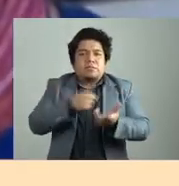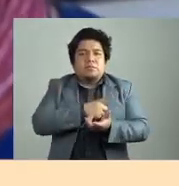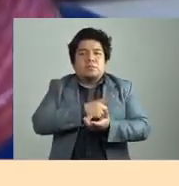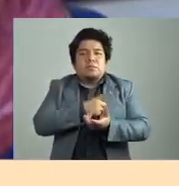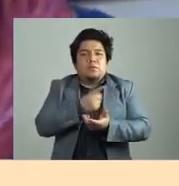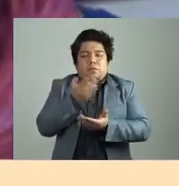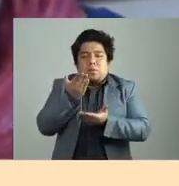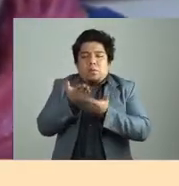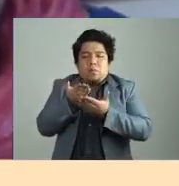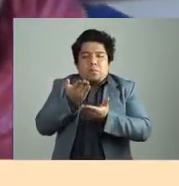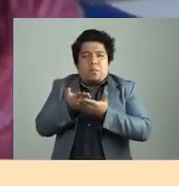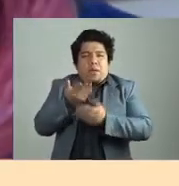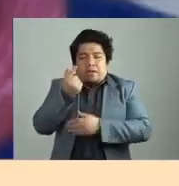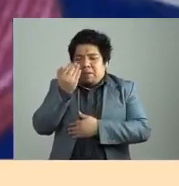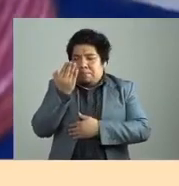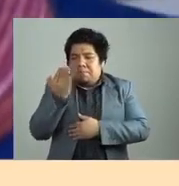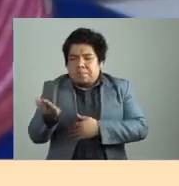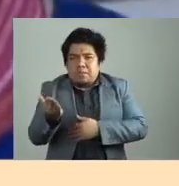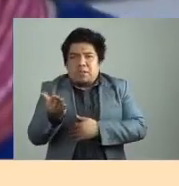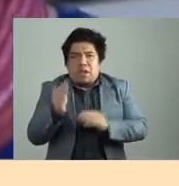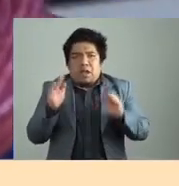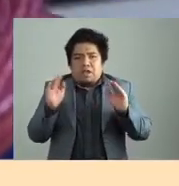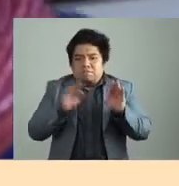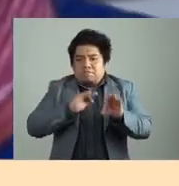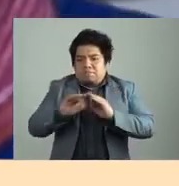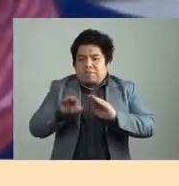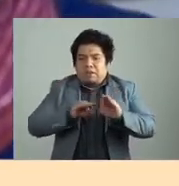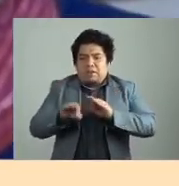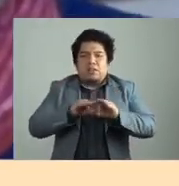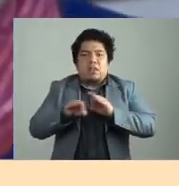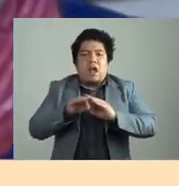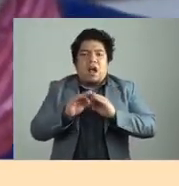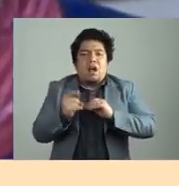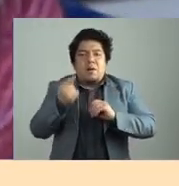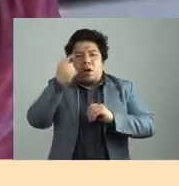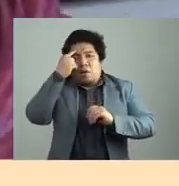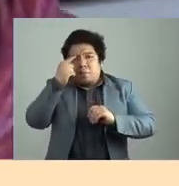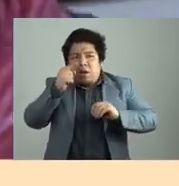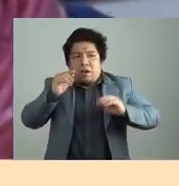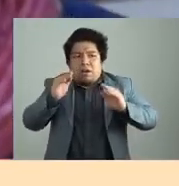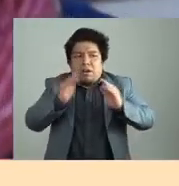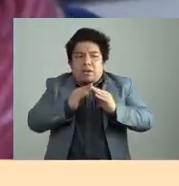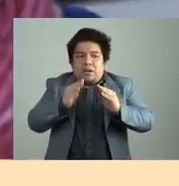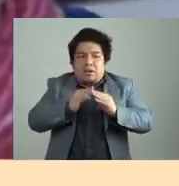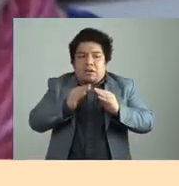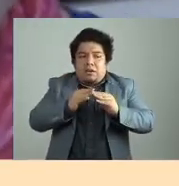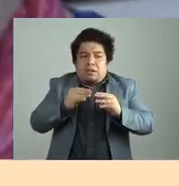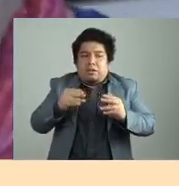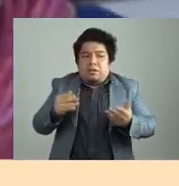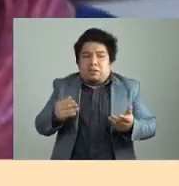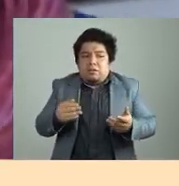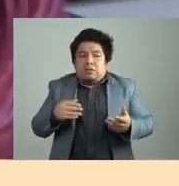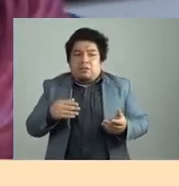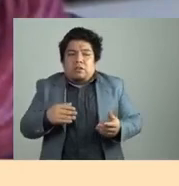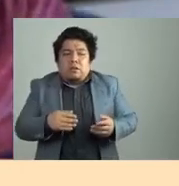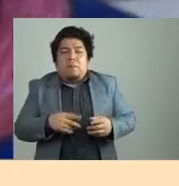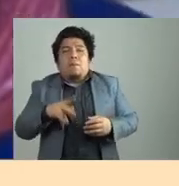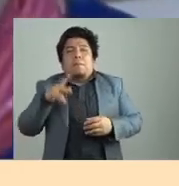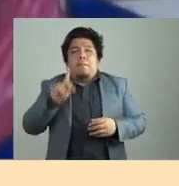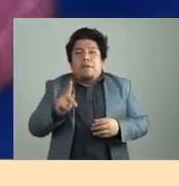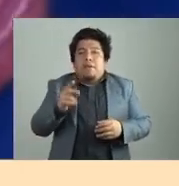doméstico no entonces no está bien es una necesidad de vida